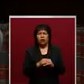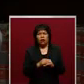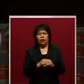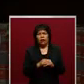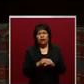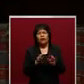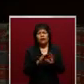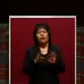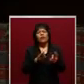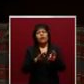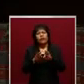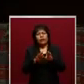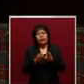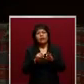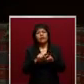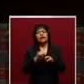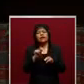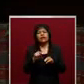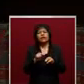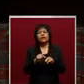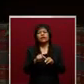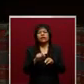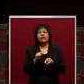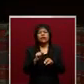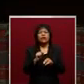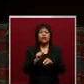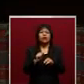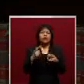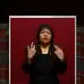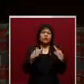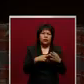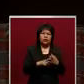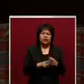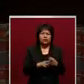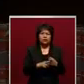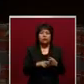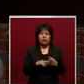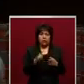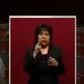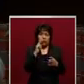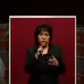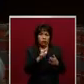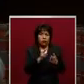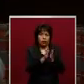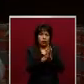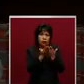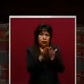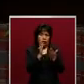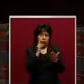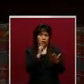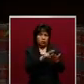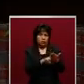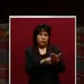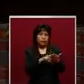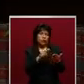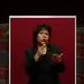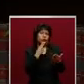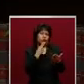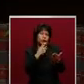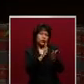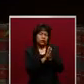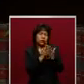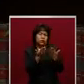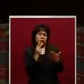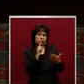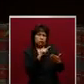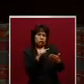elaboraciones de lo que están haciendo los maestros. Tomar en cuenta el libro. Si voy a utilizar el libro, cuando el alumno lo